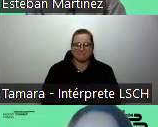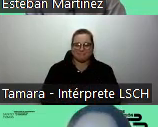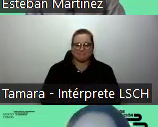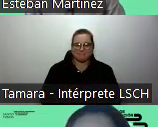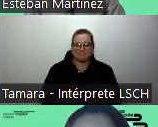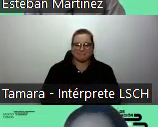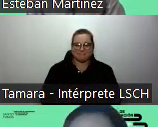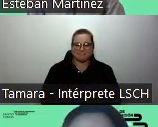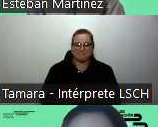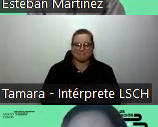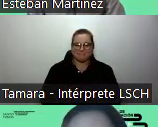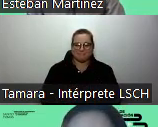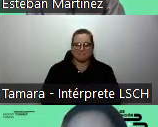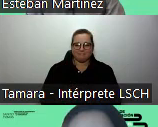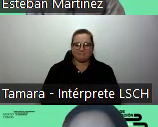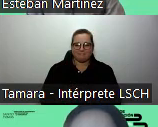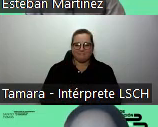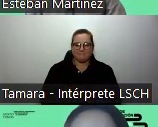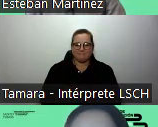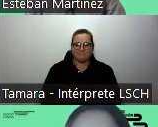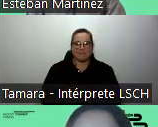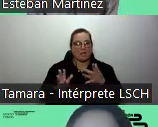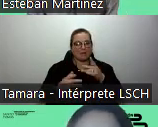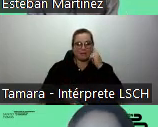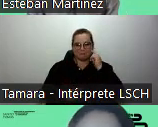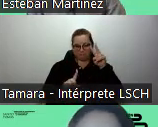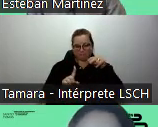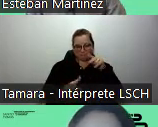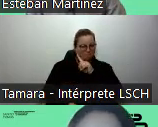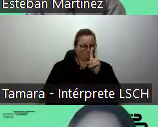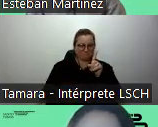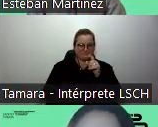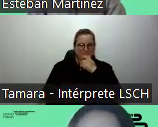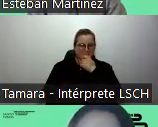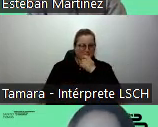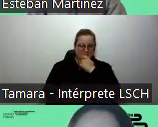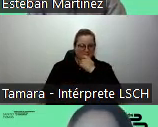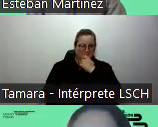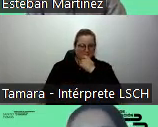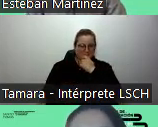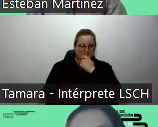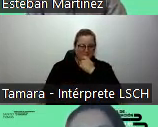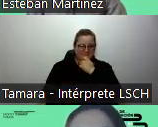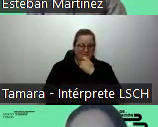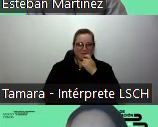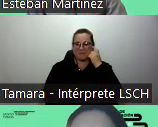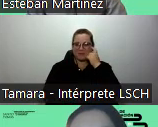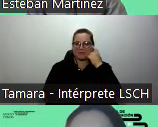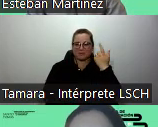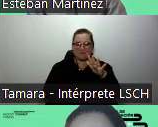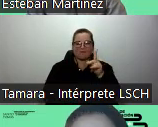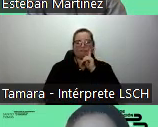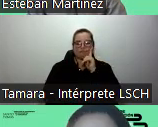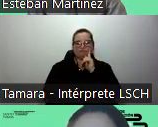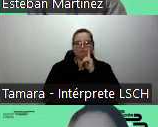Ah mejor no hay que secarlo no hay que no mejor que no pero yo ya tengo